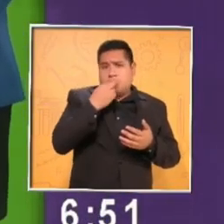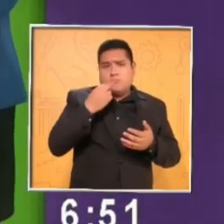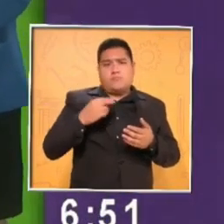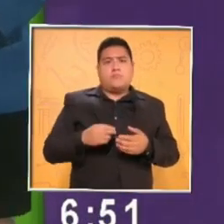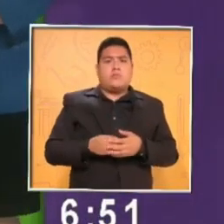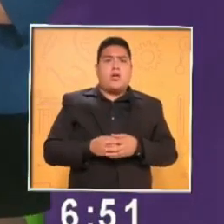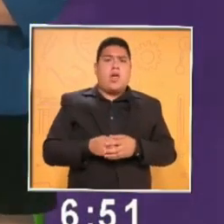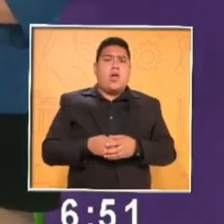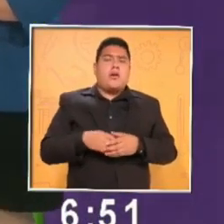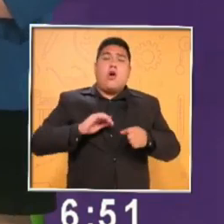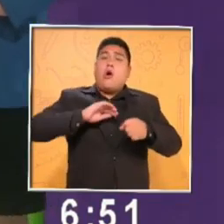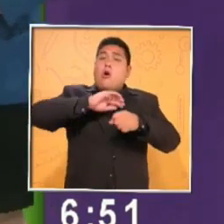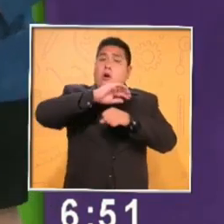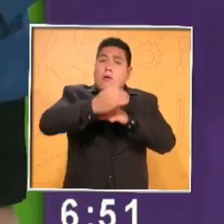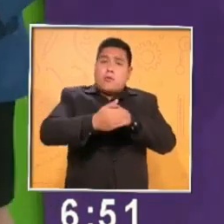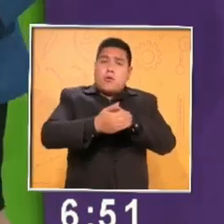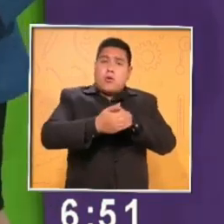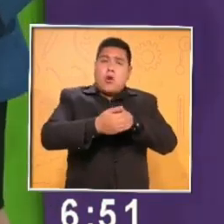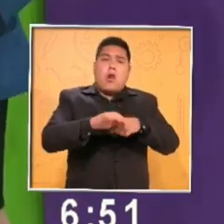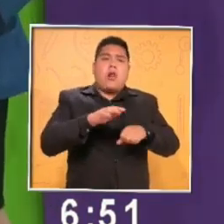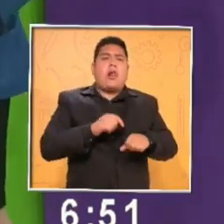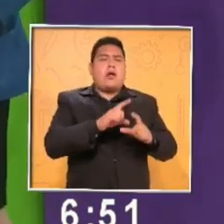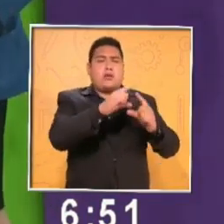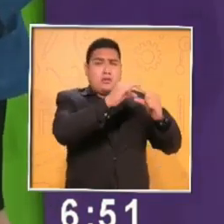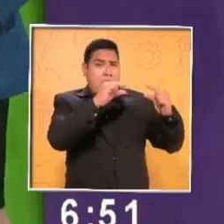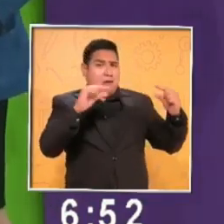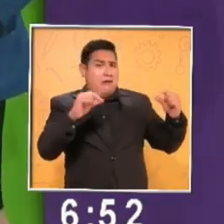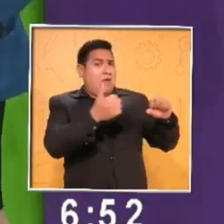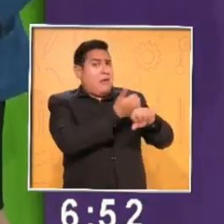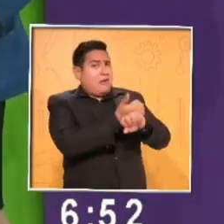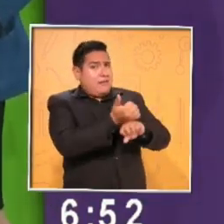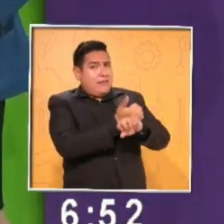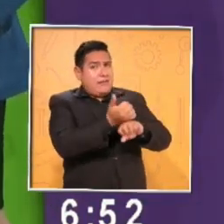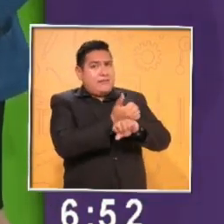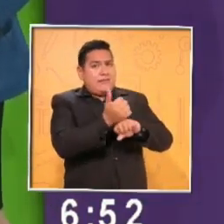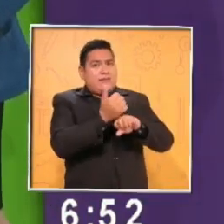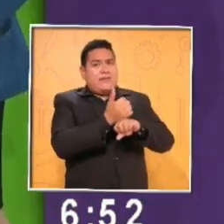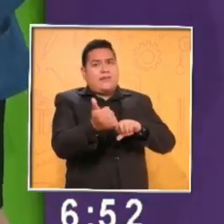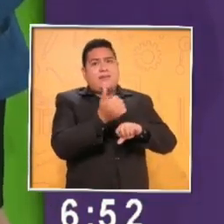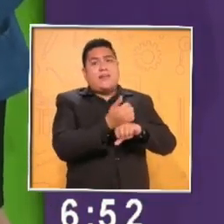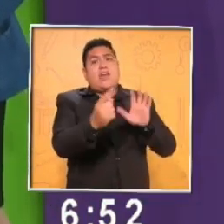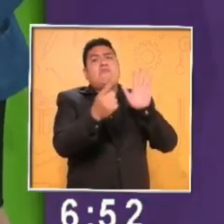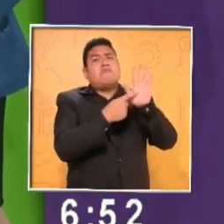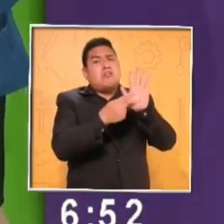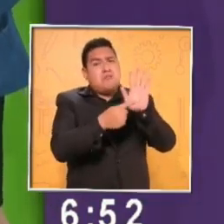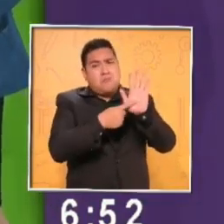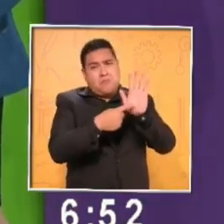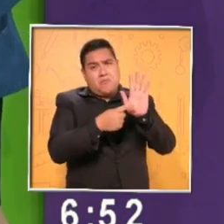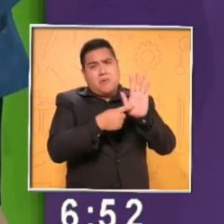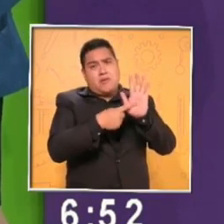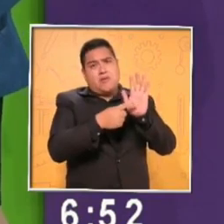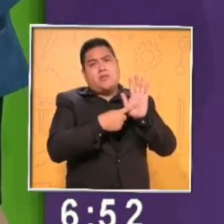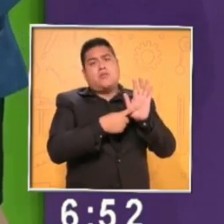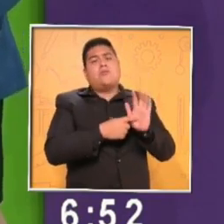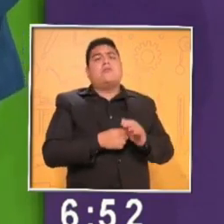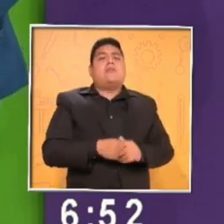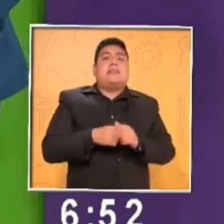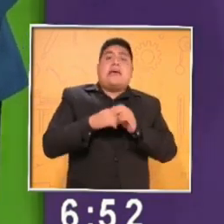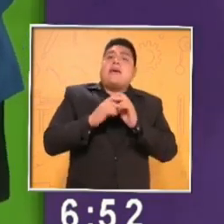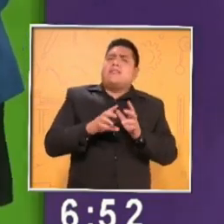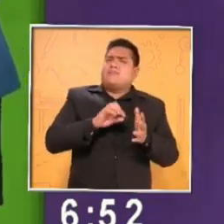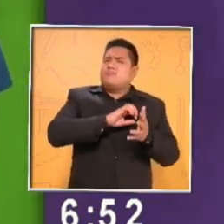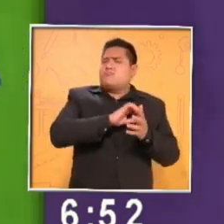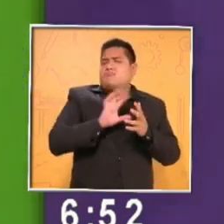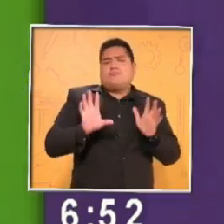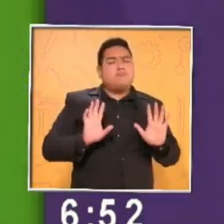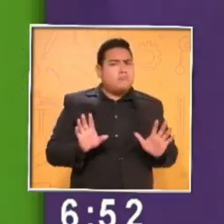Cerramos con la parte que está marcada en amarillo, que es un argumento de cita textual. Ahí